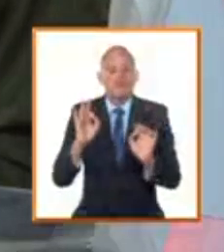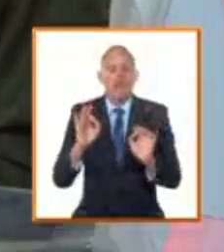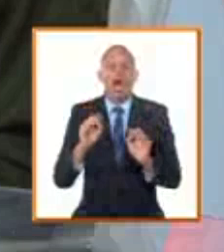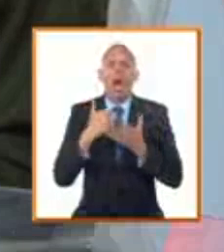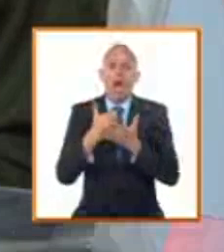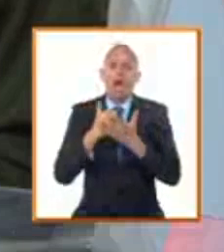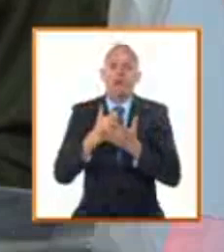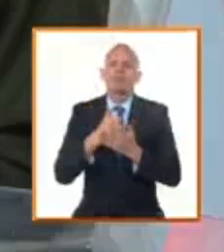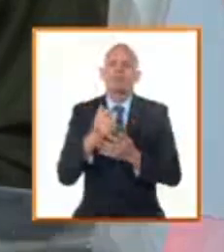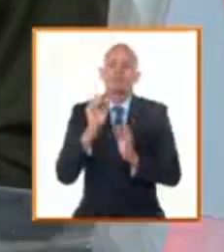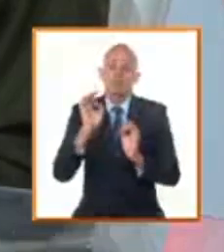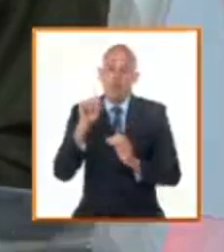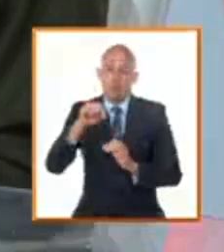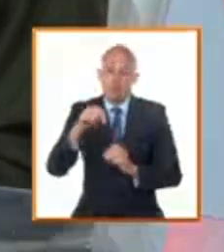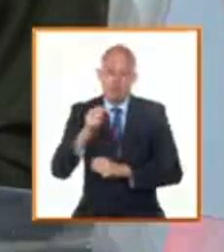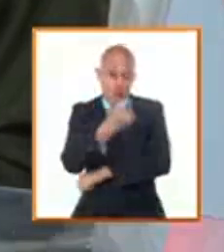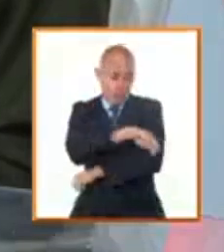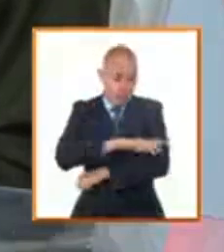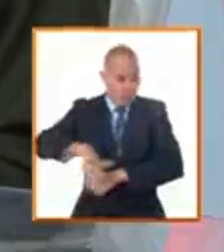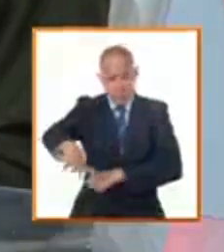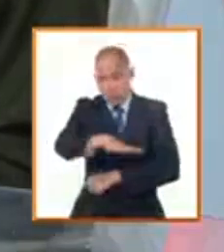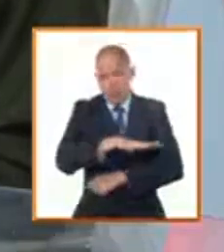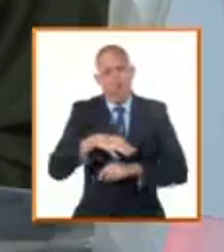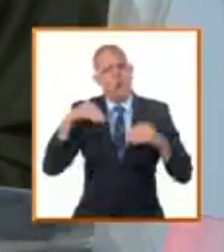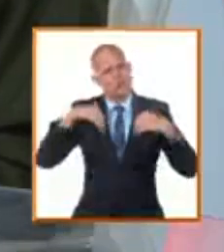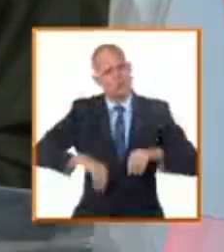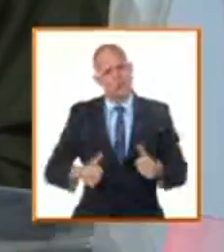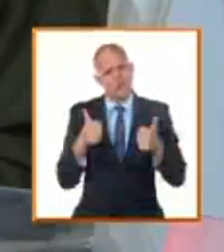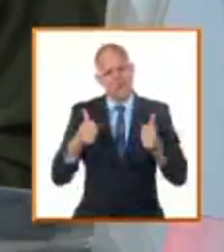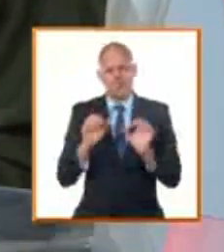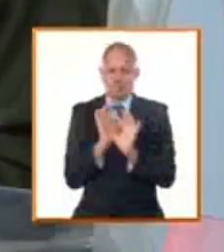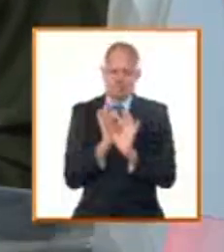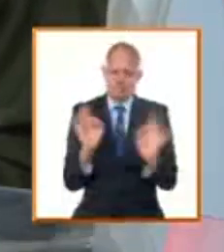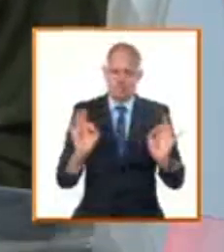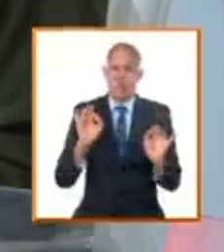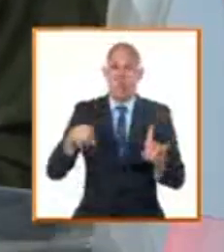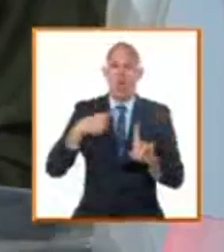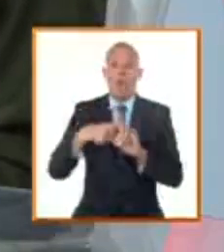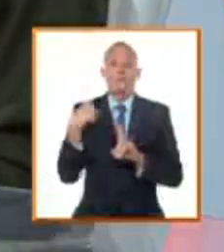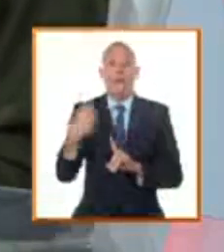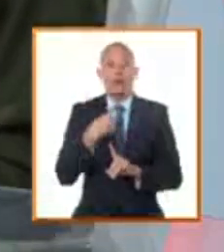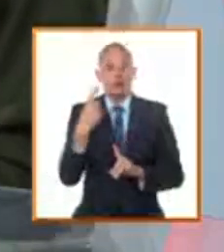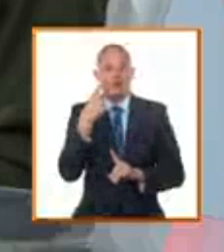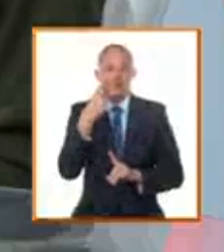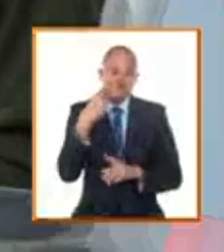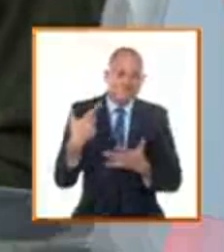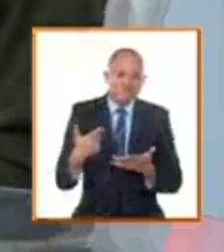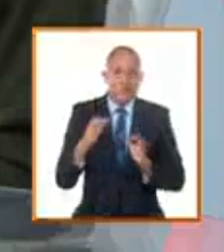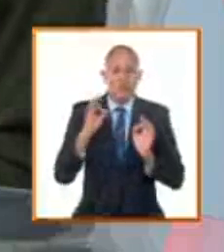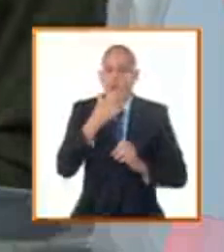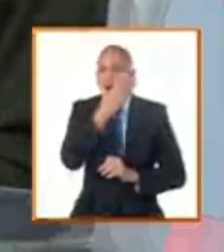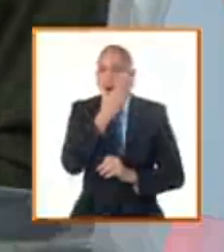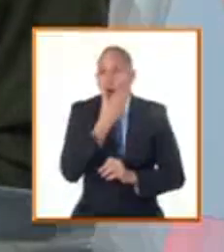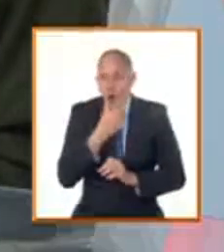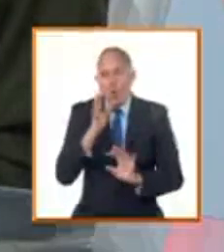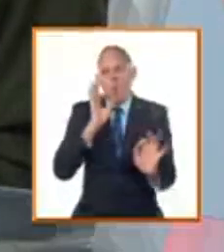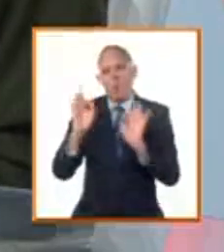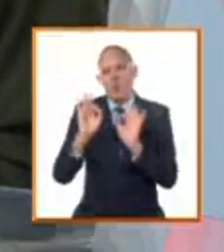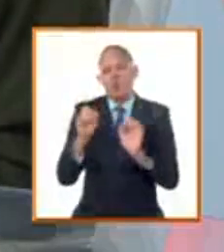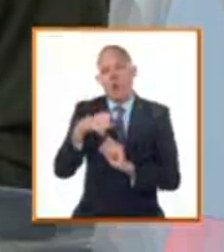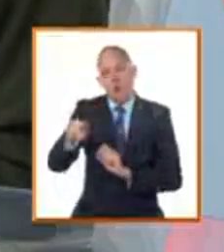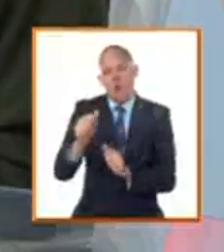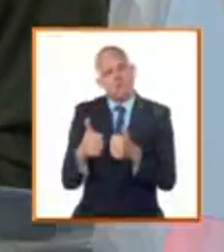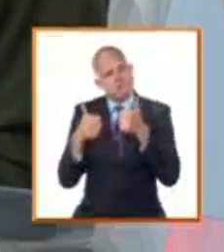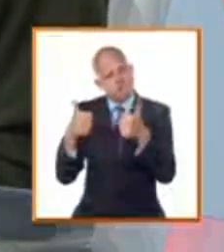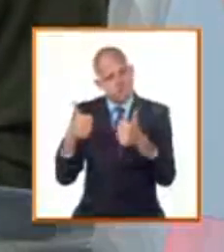seguridad y el orden interior que hemos logrado y que tanto se merece nuestro pueblo y en particular nuestra juventud. Y quería